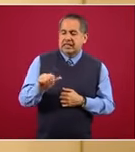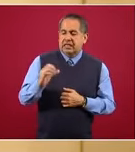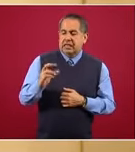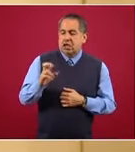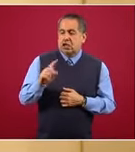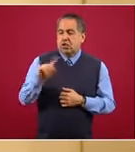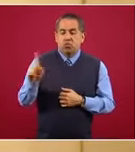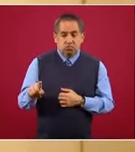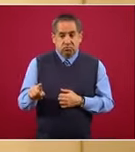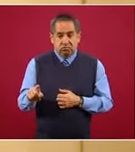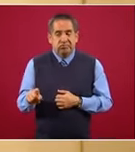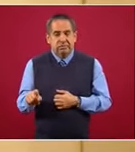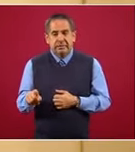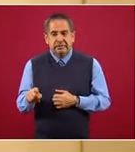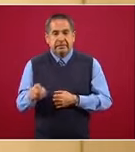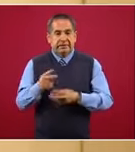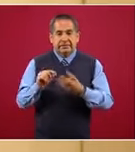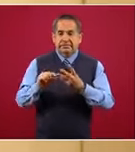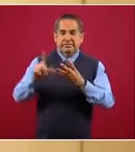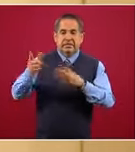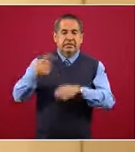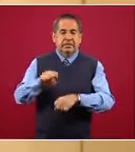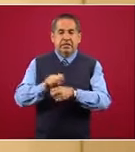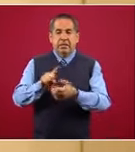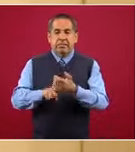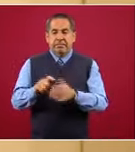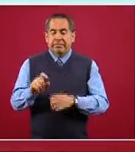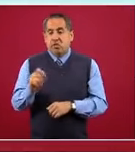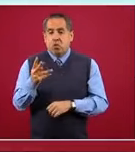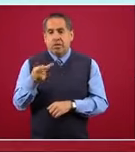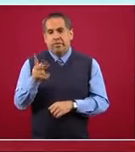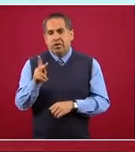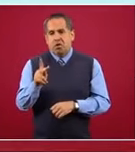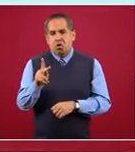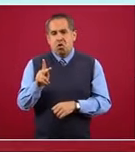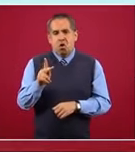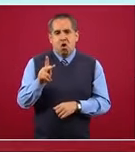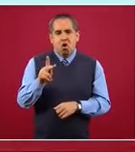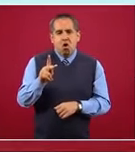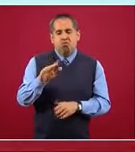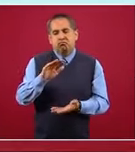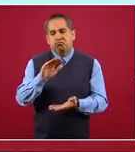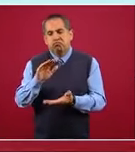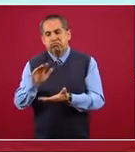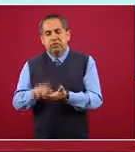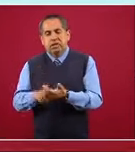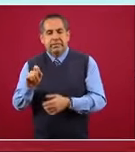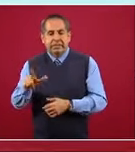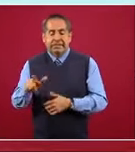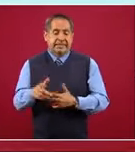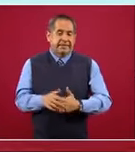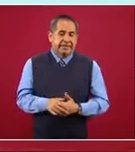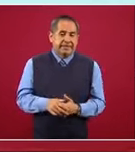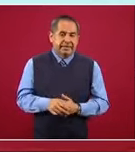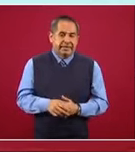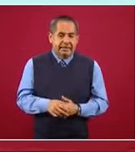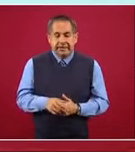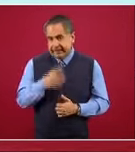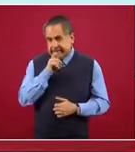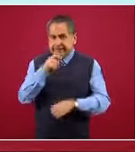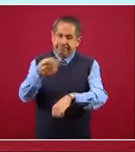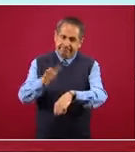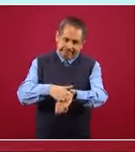sí un incremento importante hasta la semana 24, pero luego tiene una tasa descendente hasta la 27. Entonces, igual aquí te hacemos